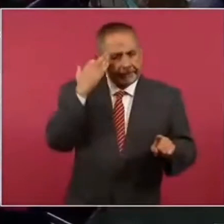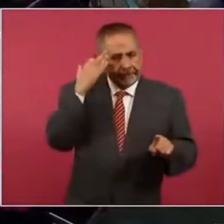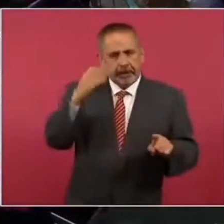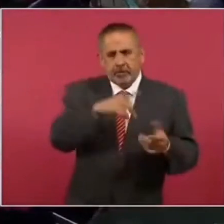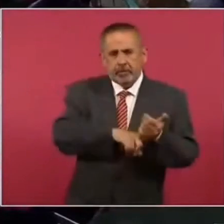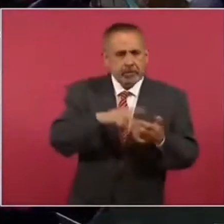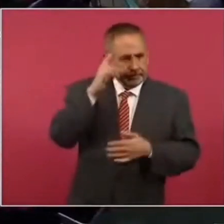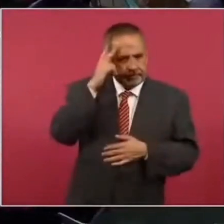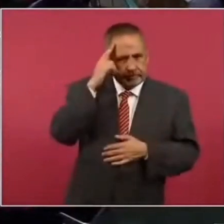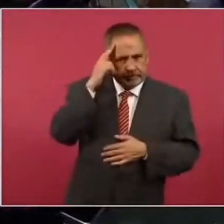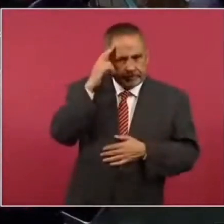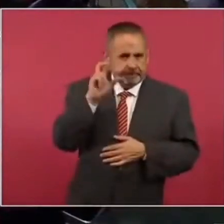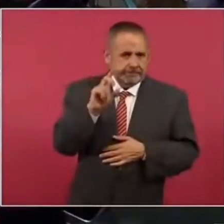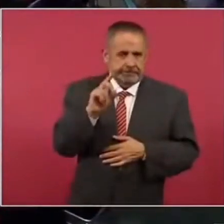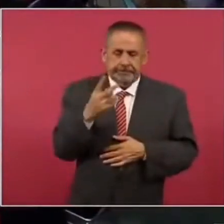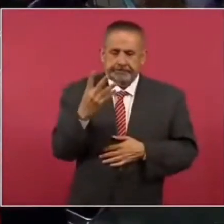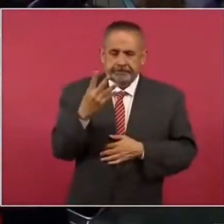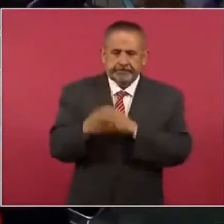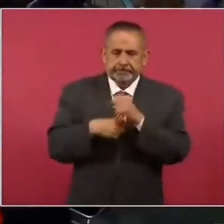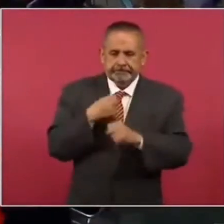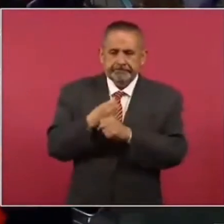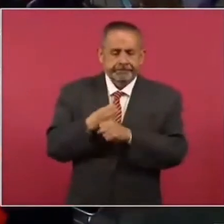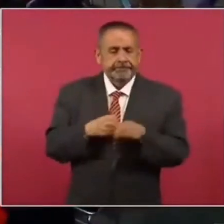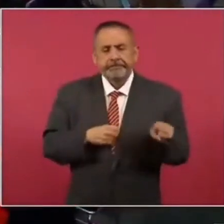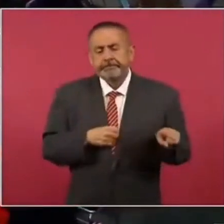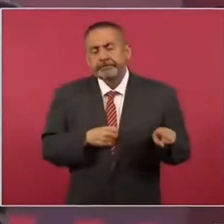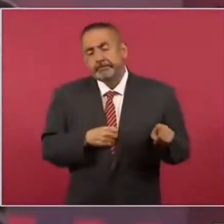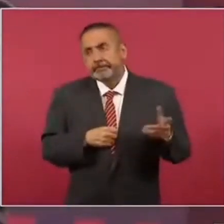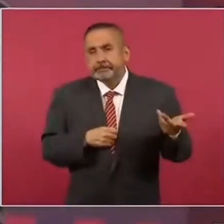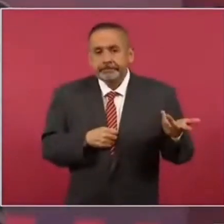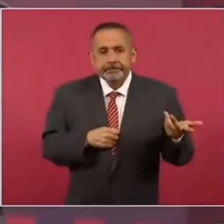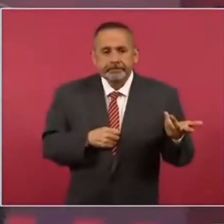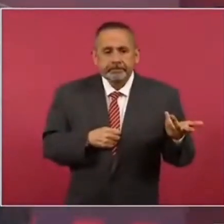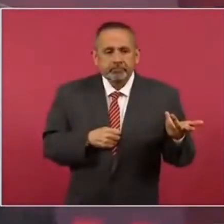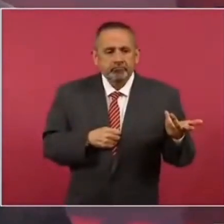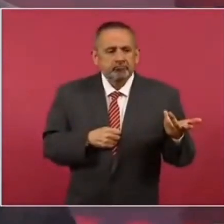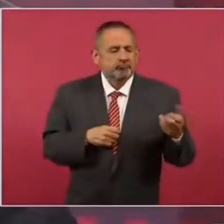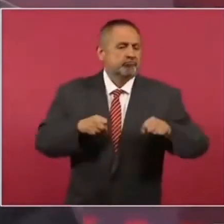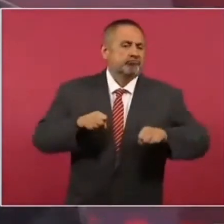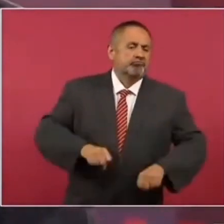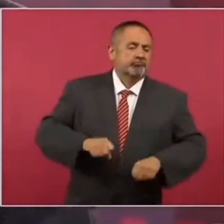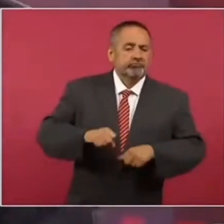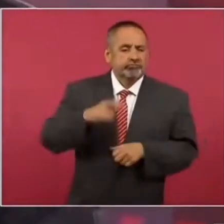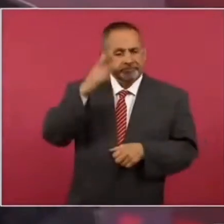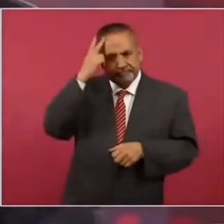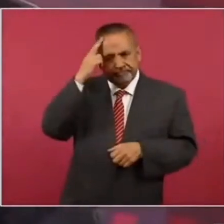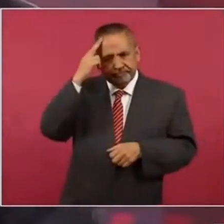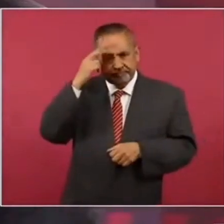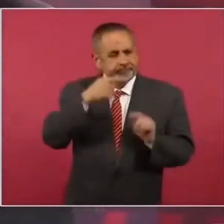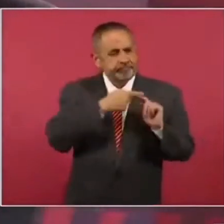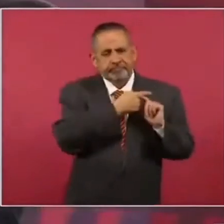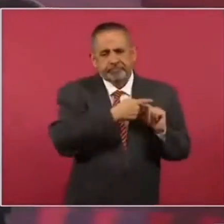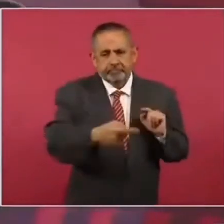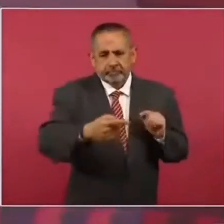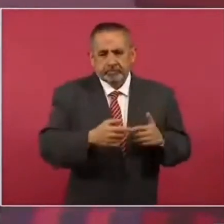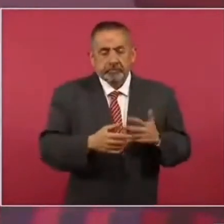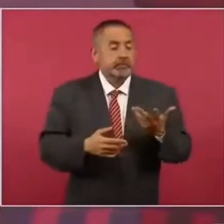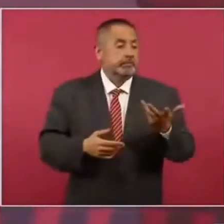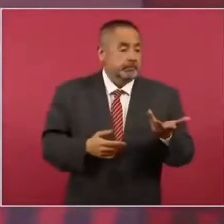durante esos 34 años de la dictadura porfirista. De